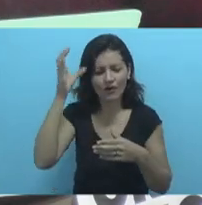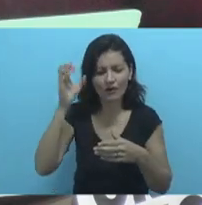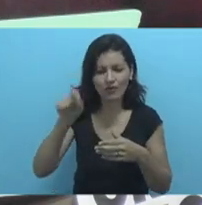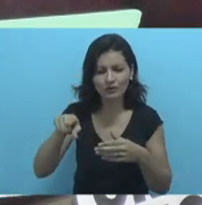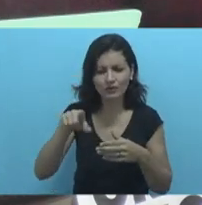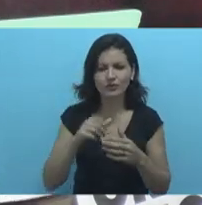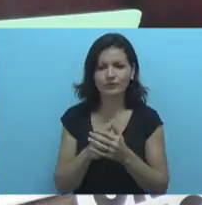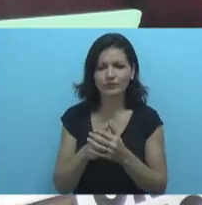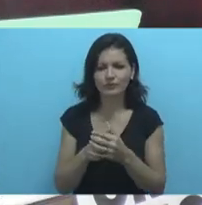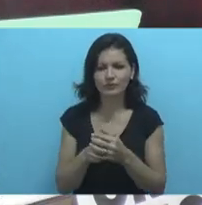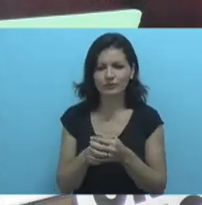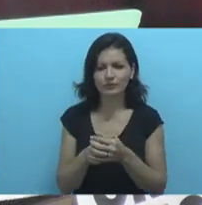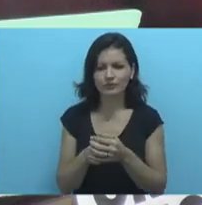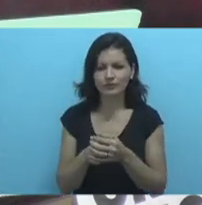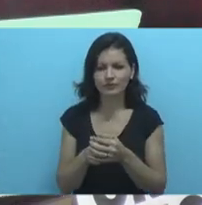Miguel,